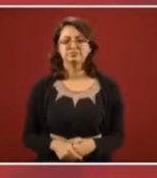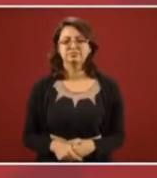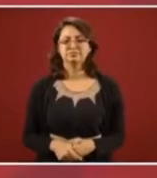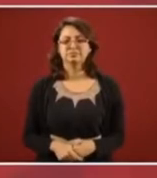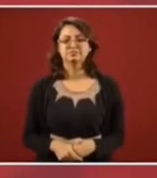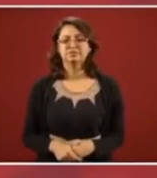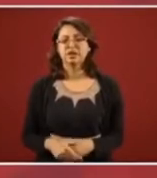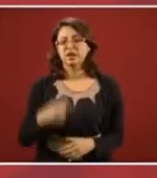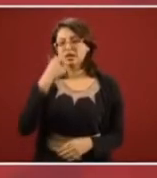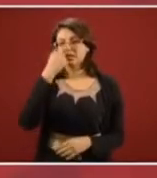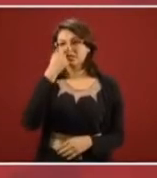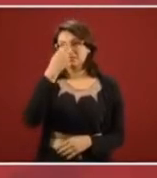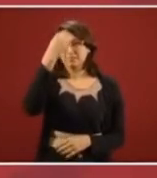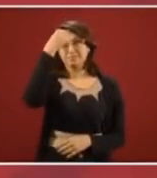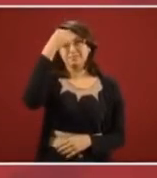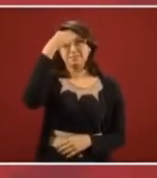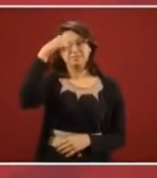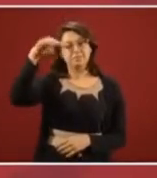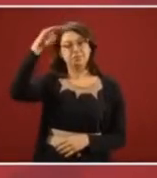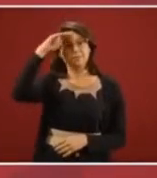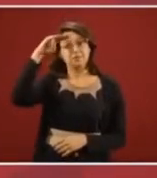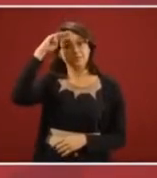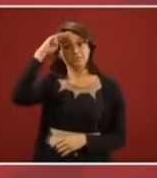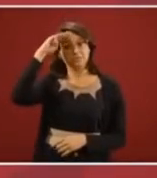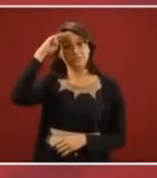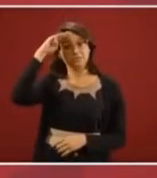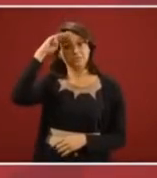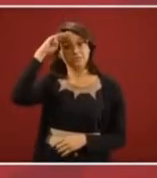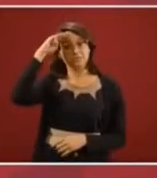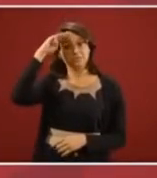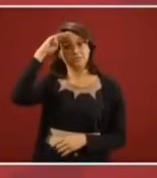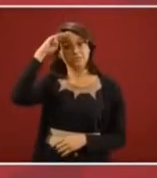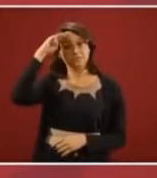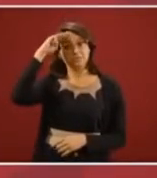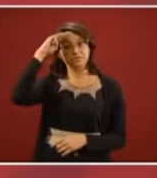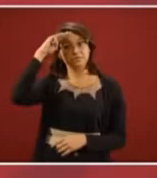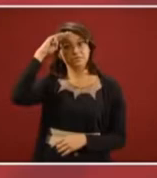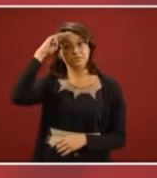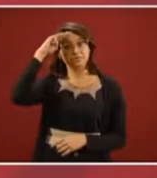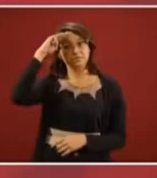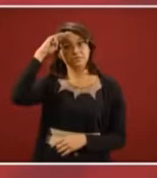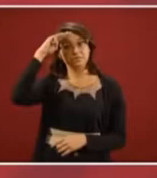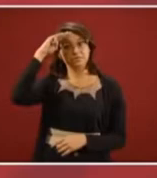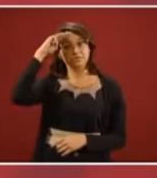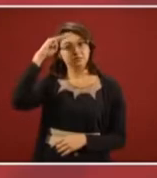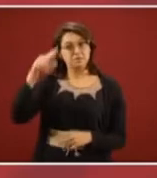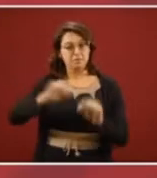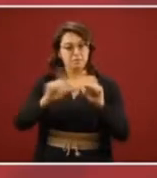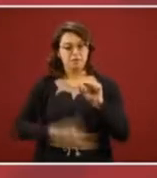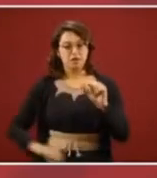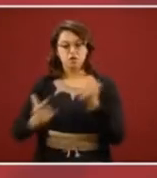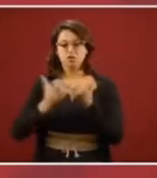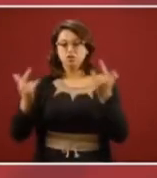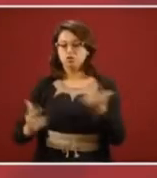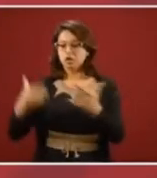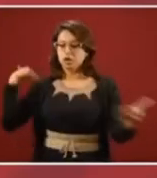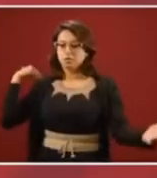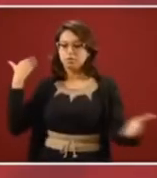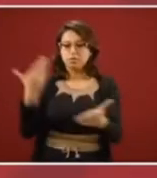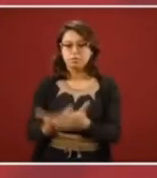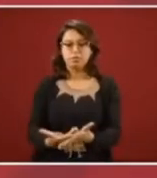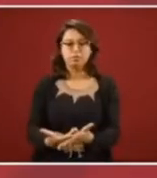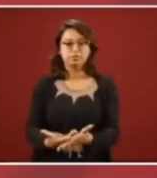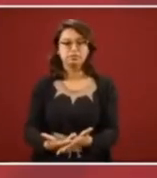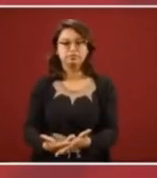el pensamiento de historia del retén que registró méxico que hay